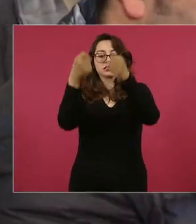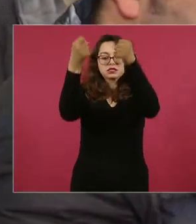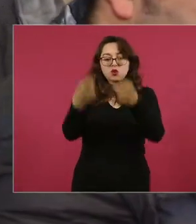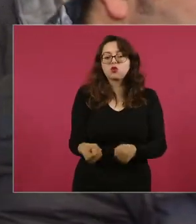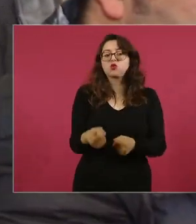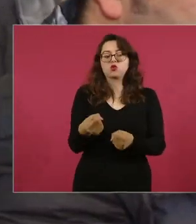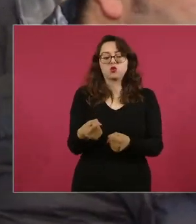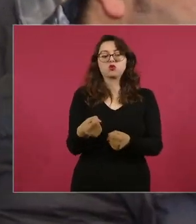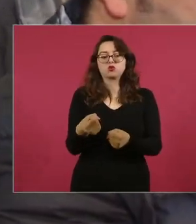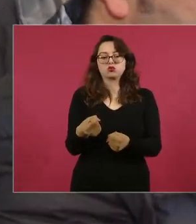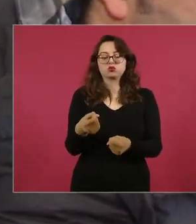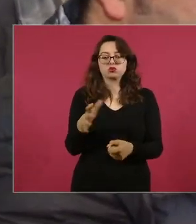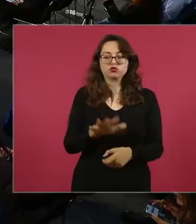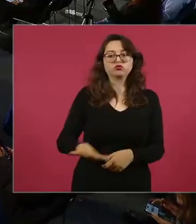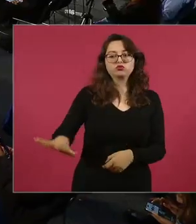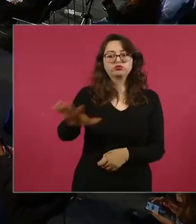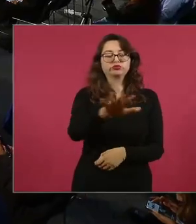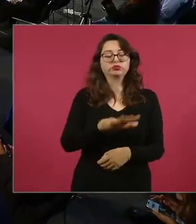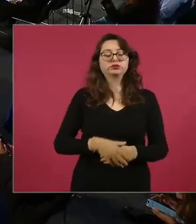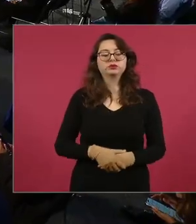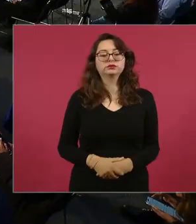seguridad de los ciudadanos.